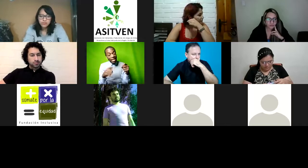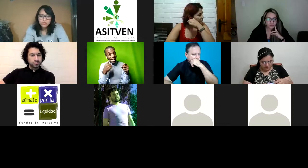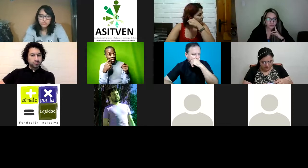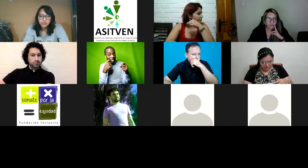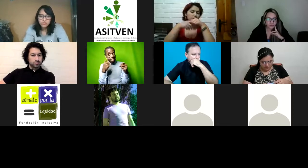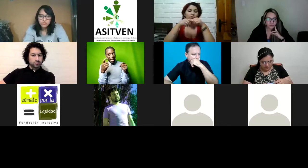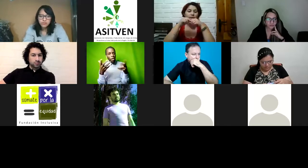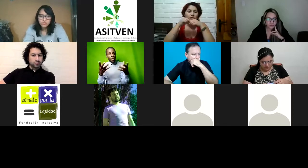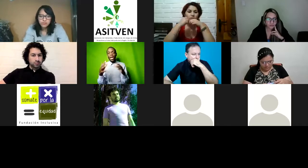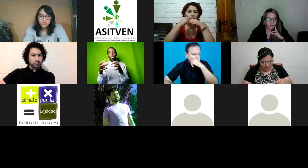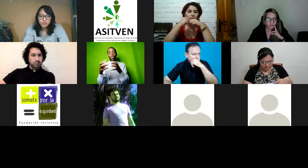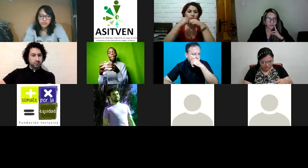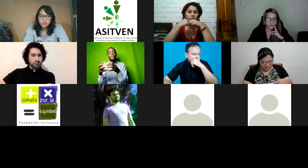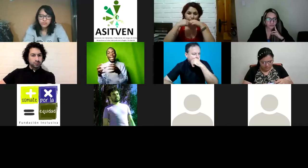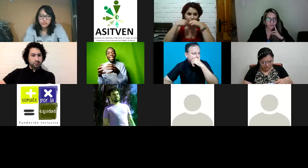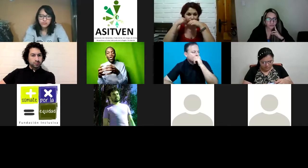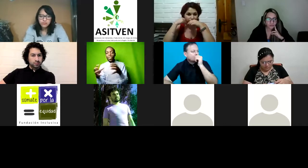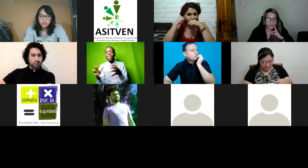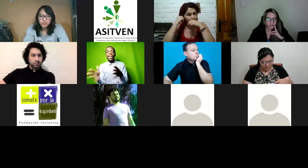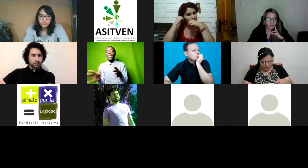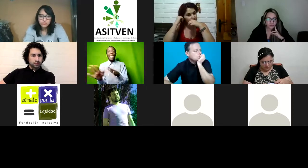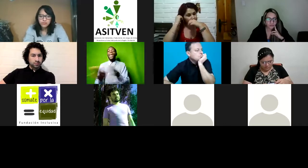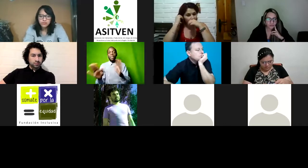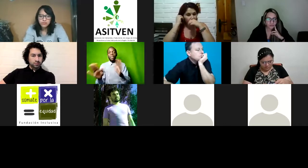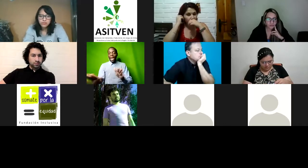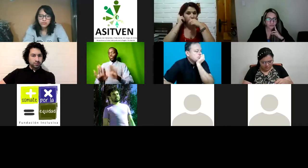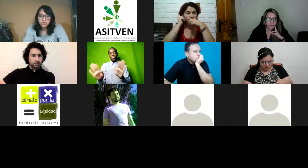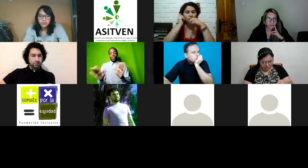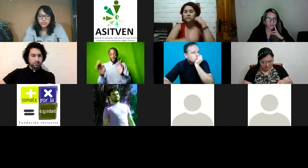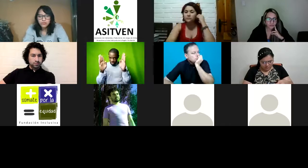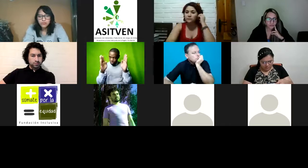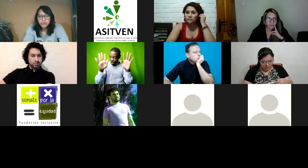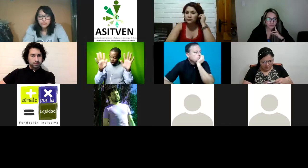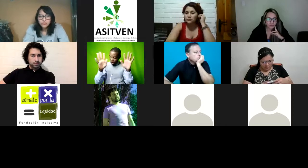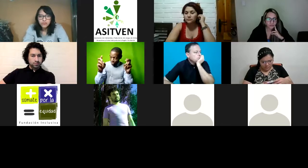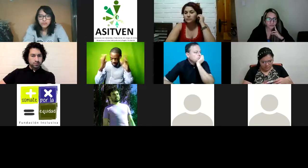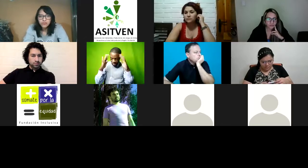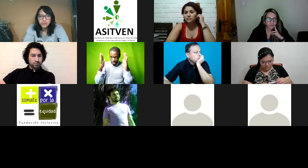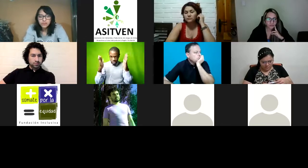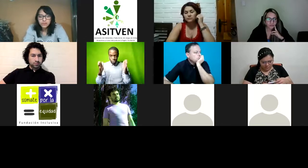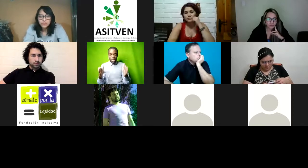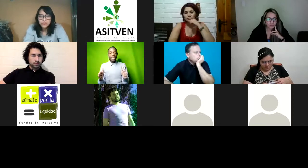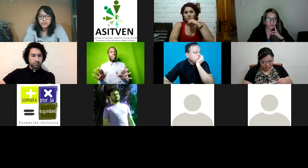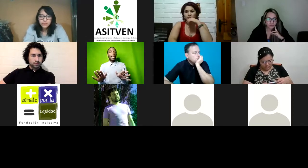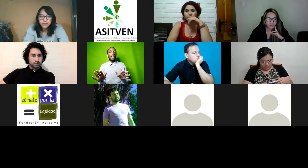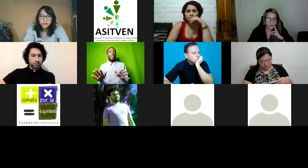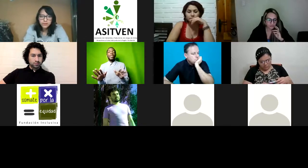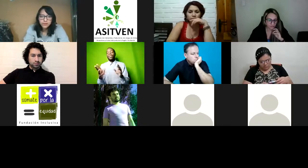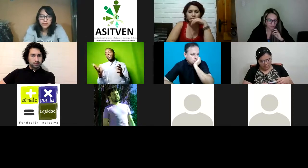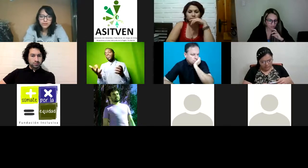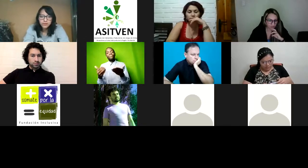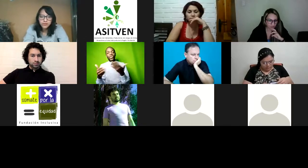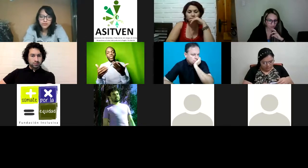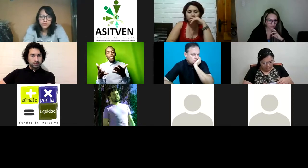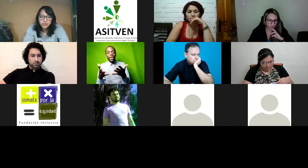variantes. O sea, un esperanto como tal es esperanto y punto, desde una perspectiva así muy tradicional.